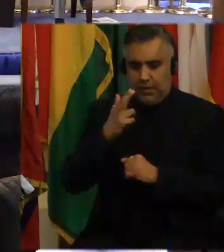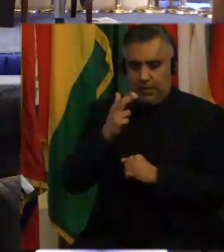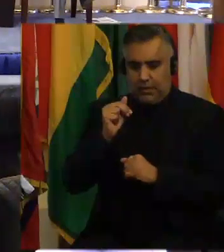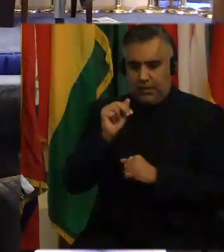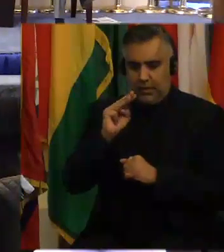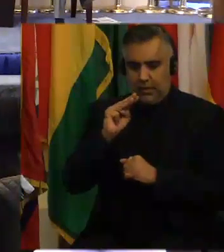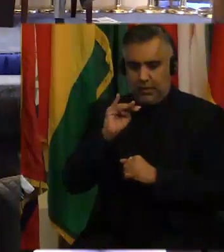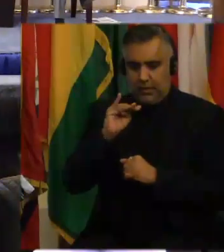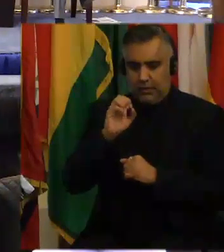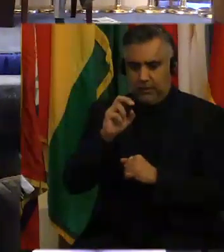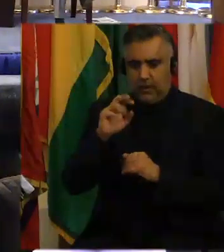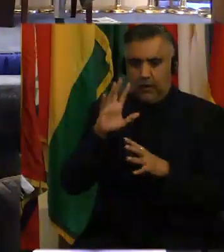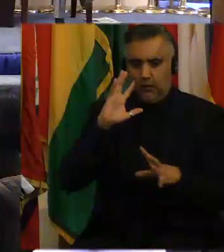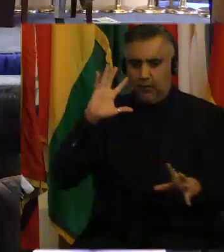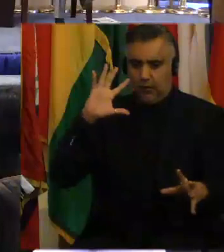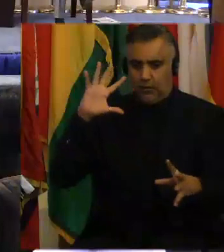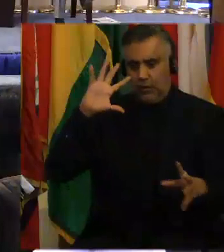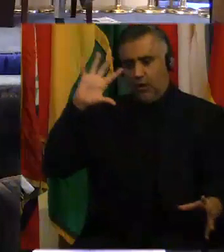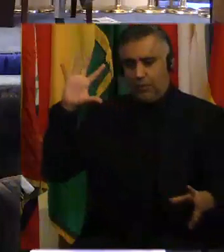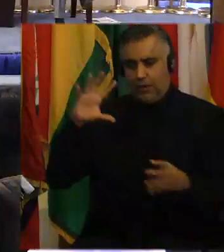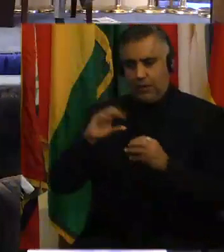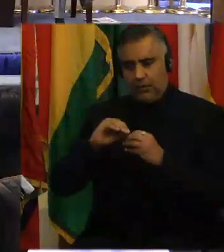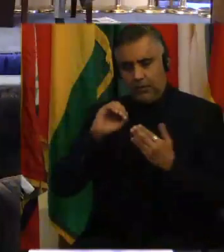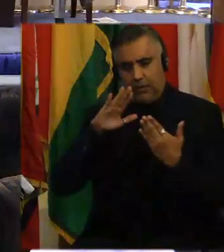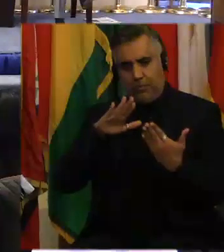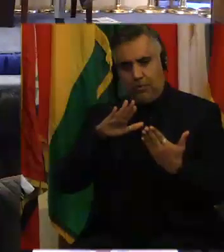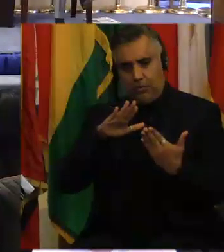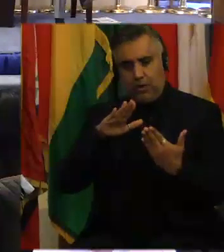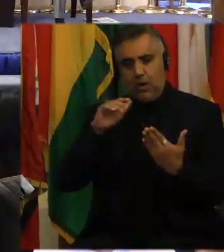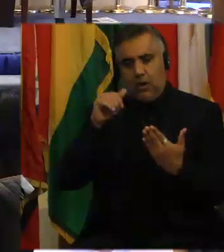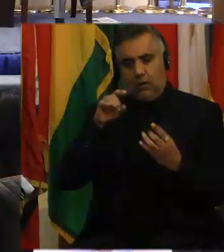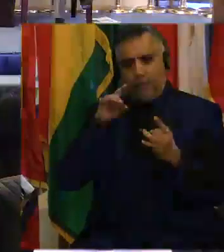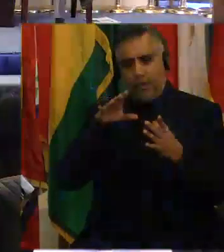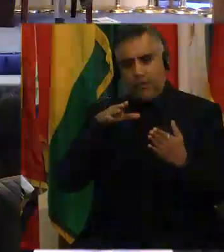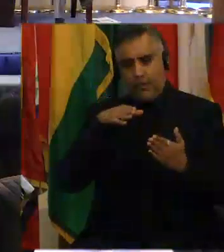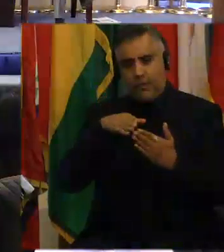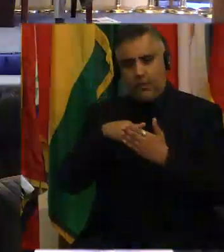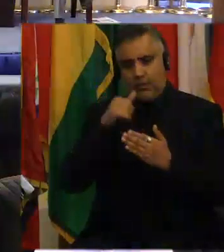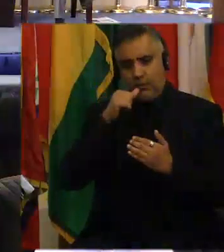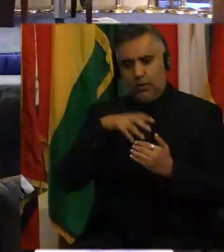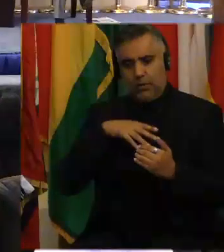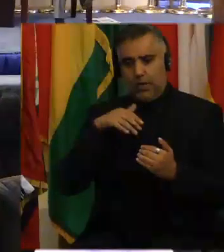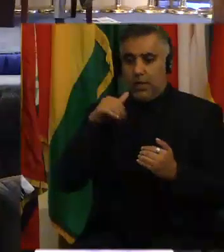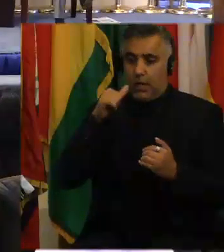mujeres y las niñas que se celebra por primera vez en la OEA.